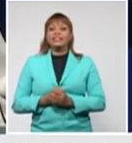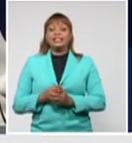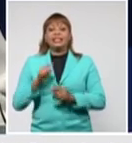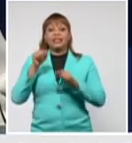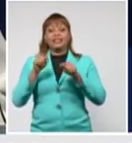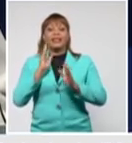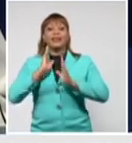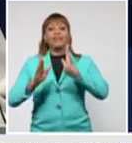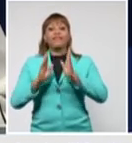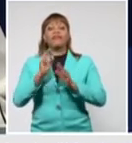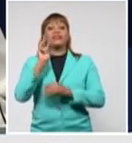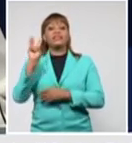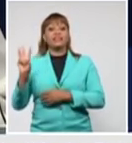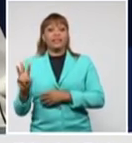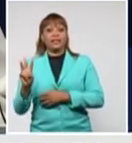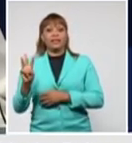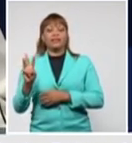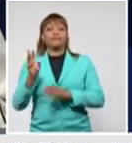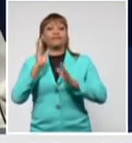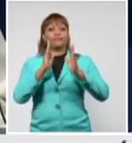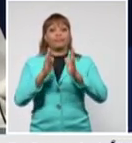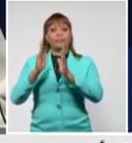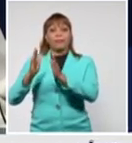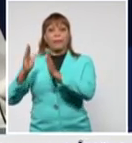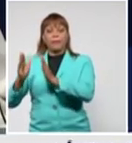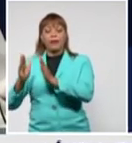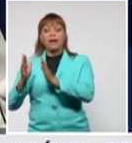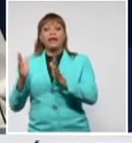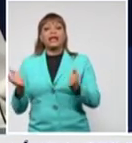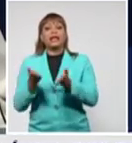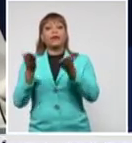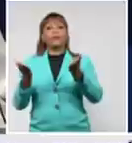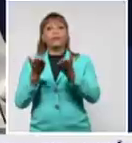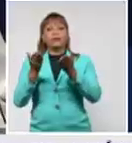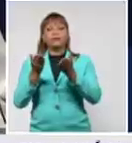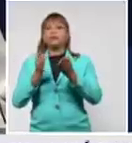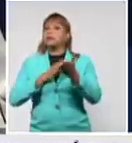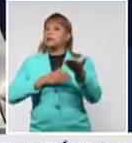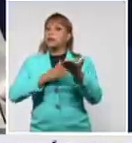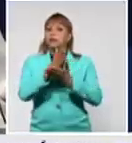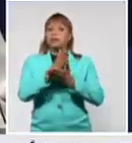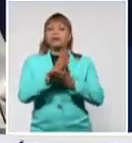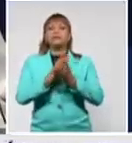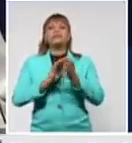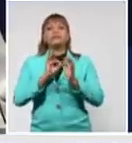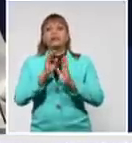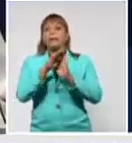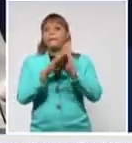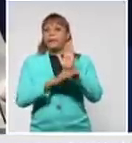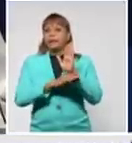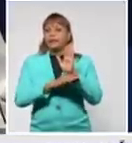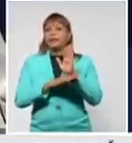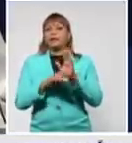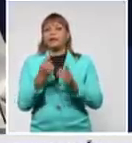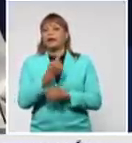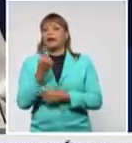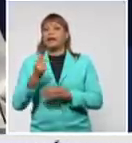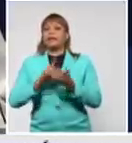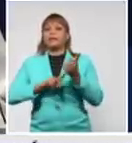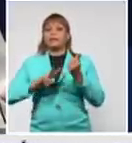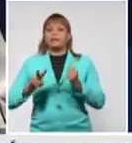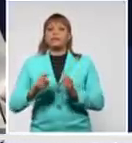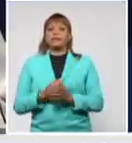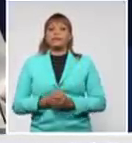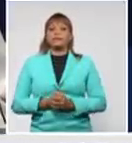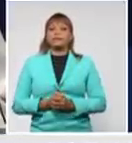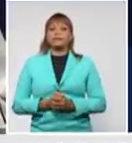3 de la etapa de recuperación, pues también con las medidas que le corresponden para ese periodo.